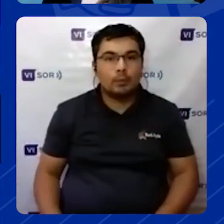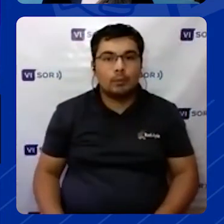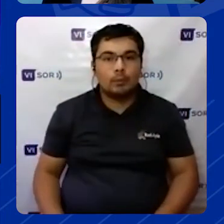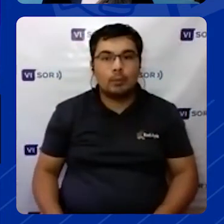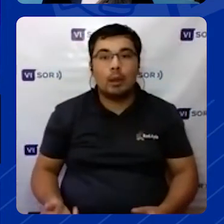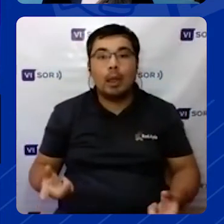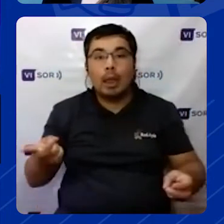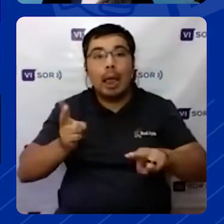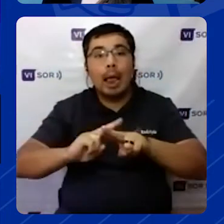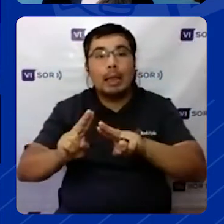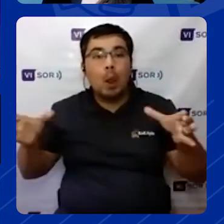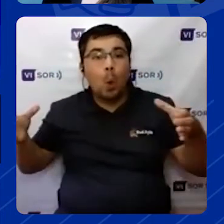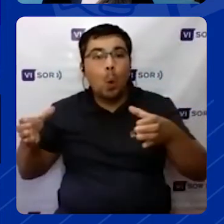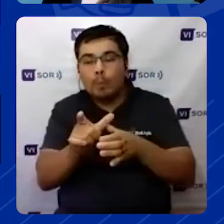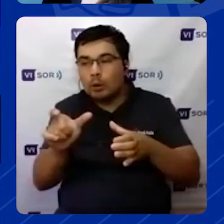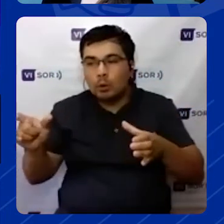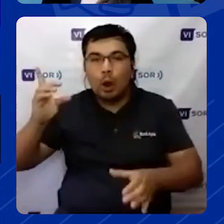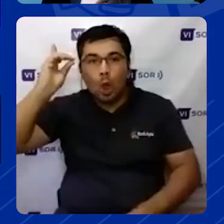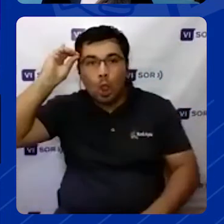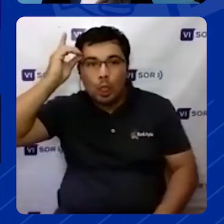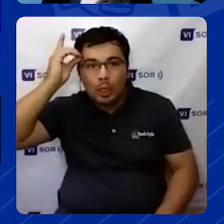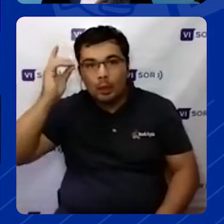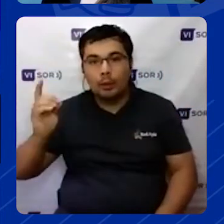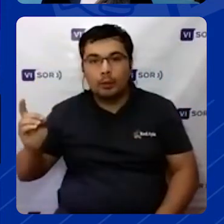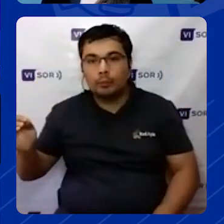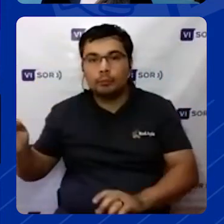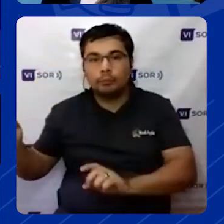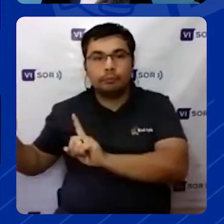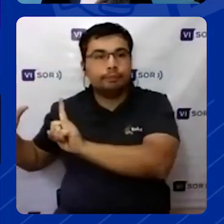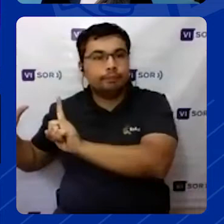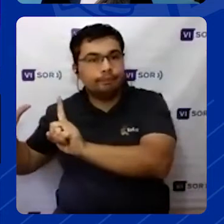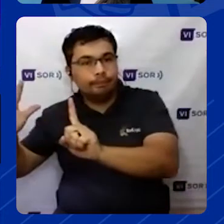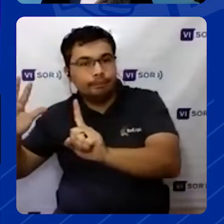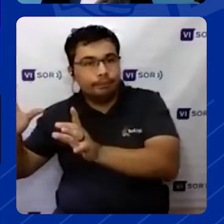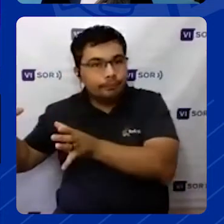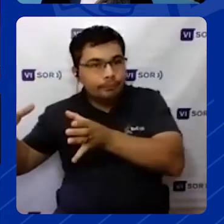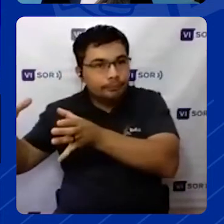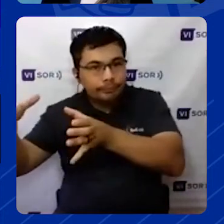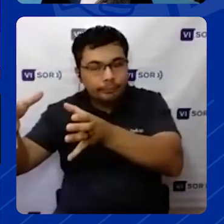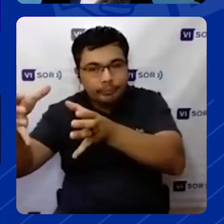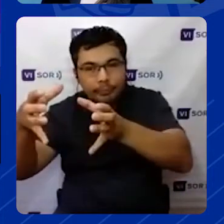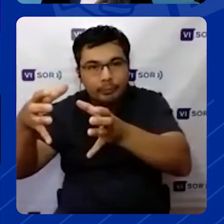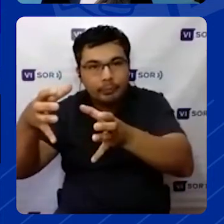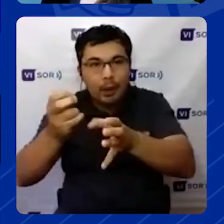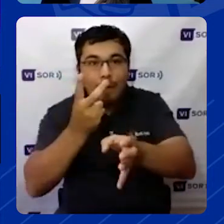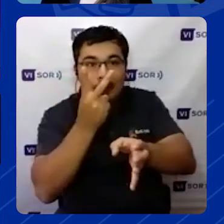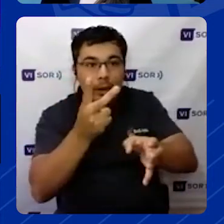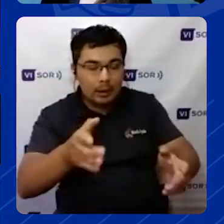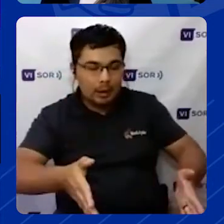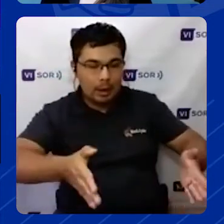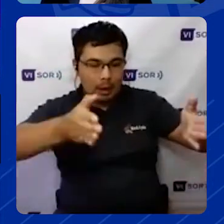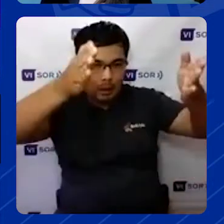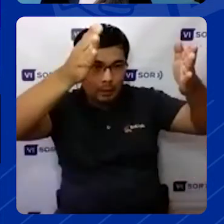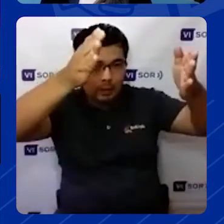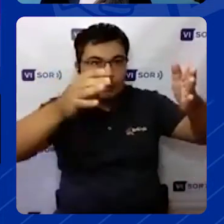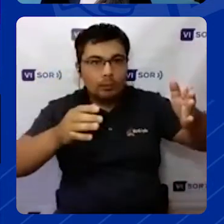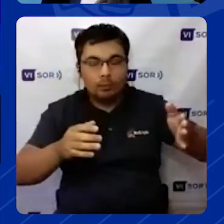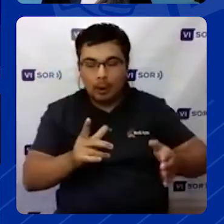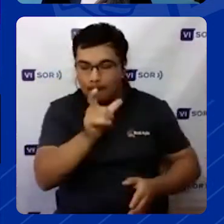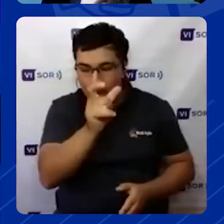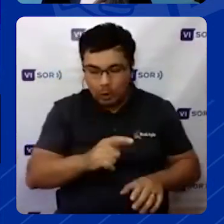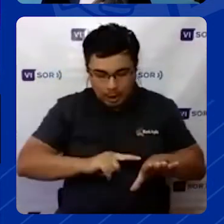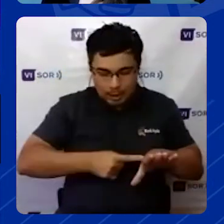discapacidad intelectual, vamos con ellas a recorrer ese edificio, vamos con técnicos que van tomando notas y